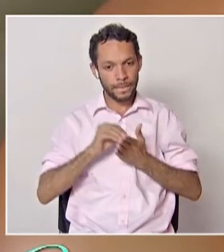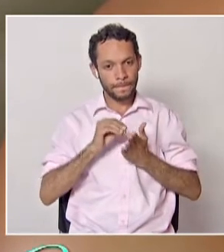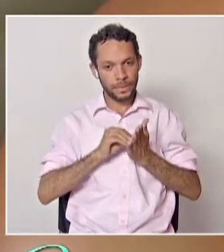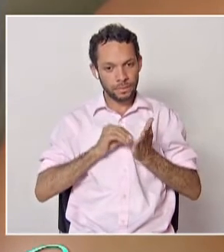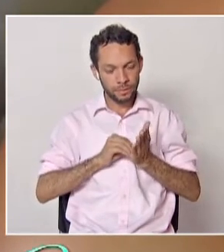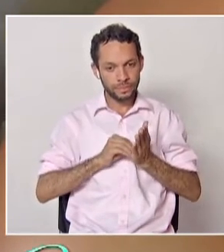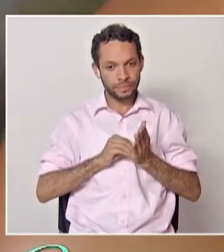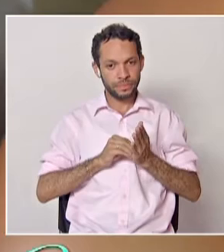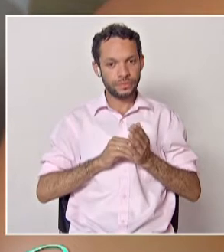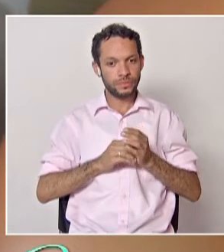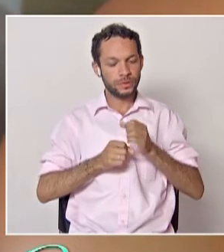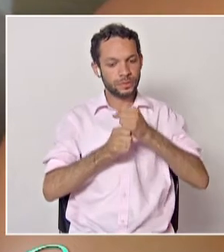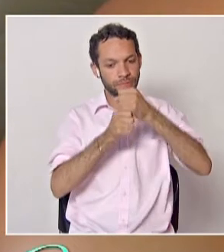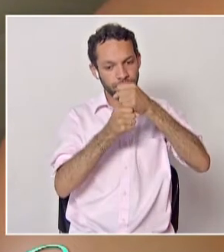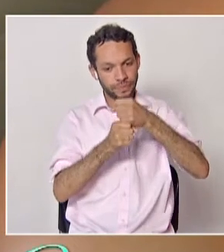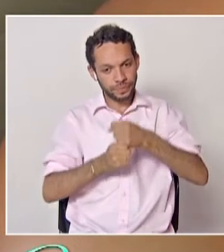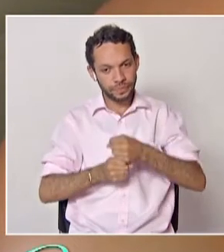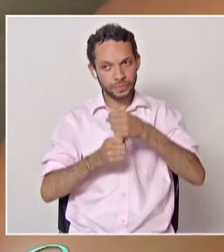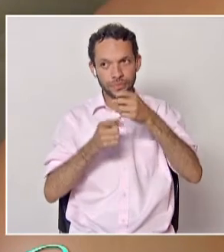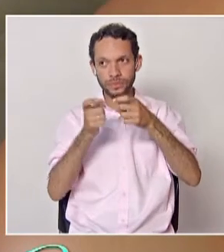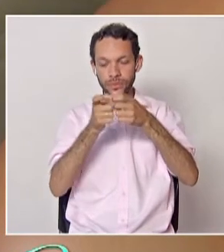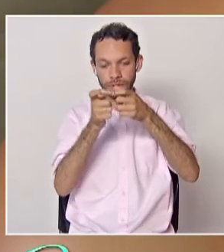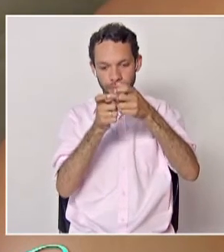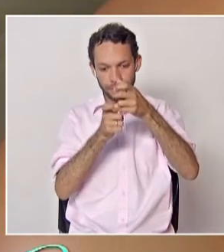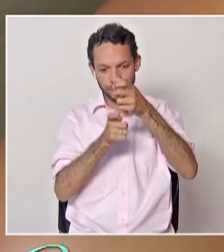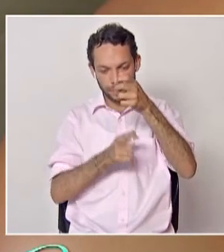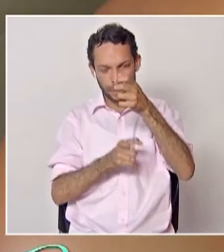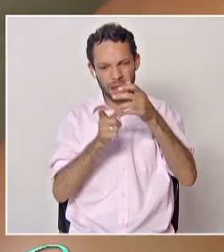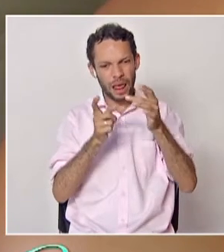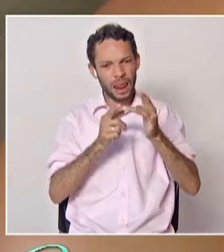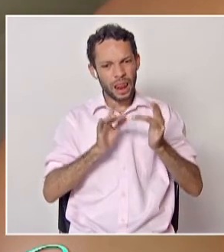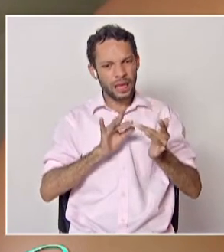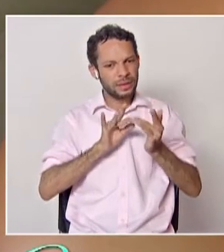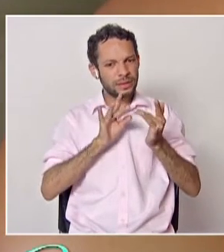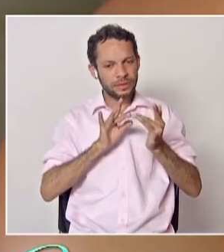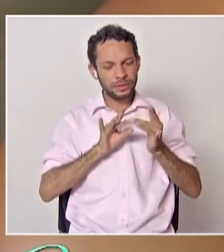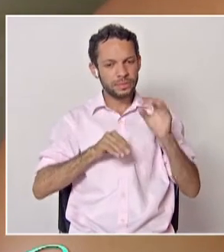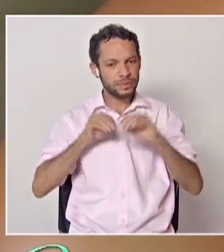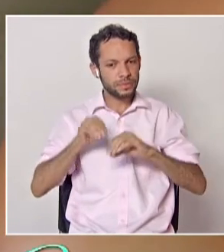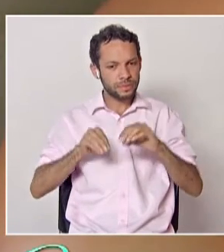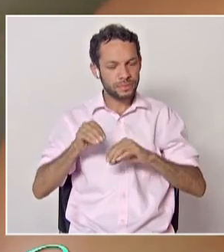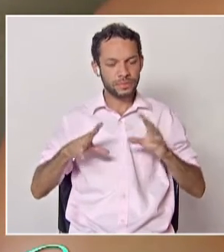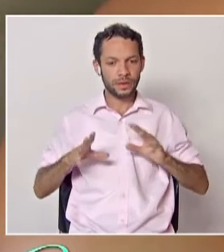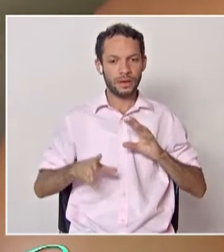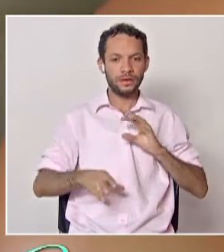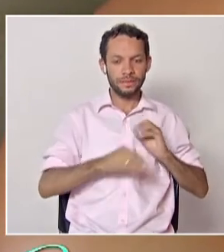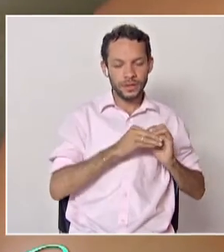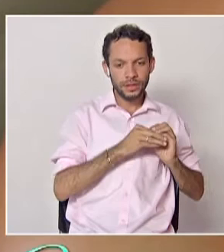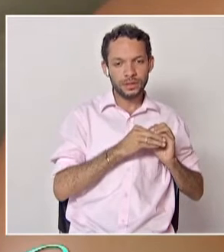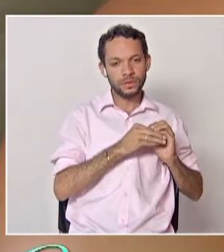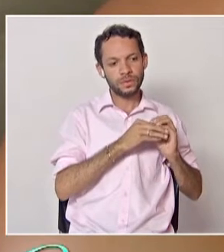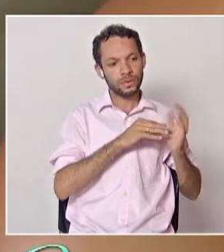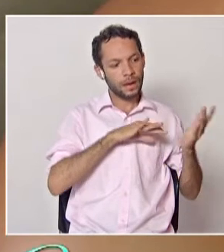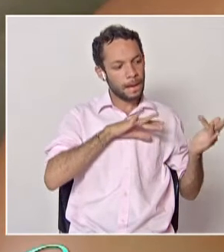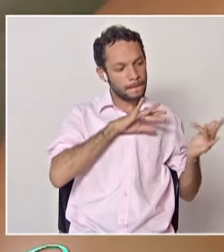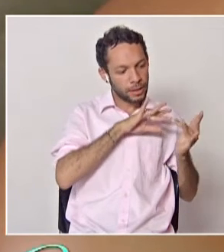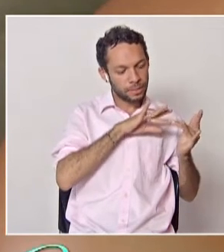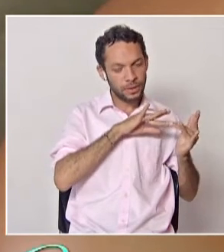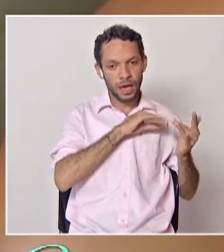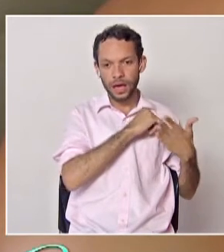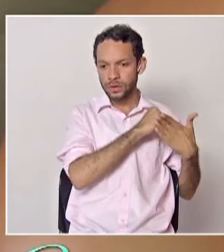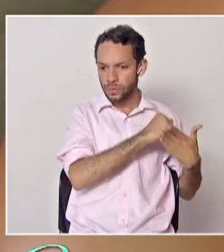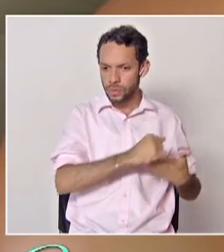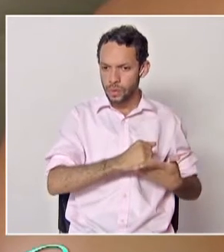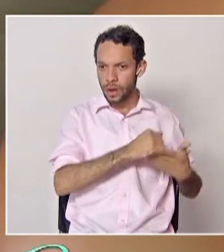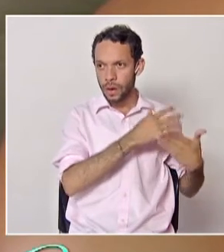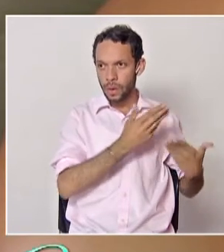la columna. Pero hay muchas experiencias, esto que ustedes están viendo no nos llevan 20, ni 50,